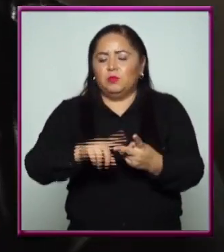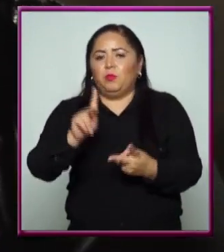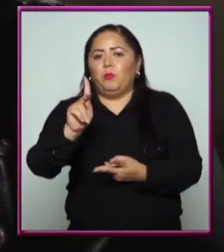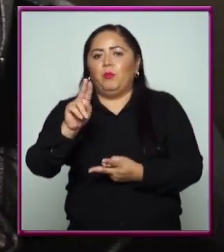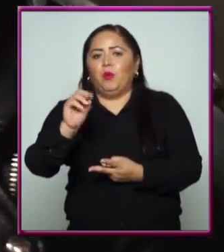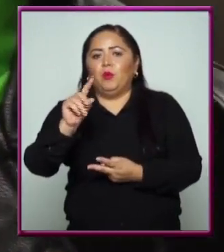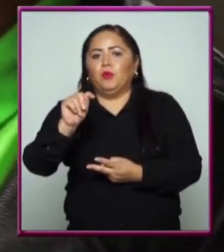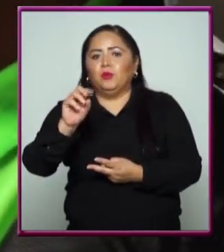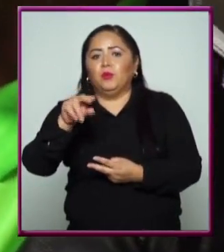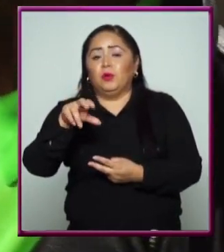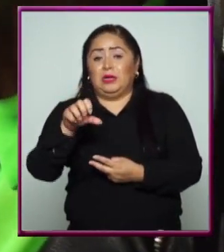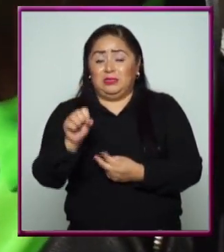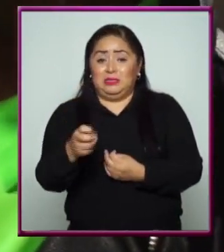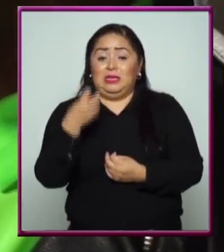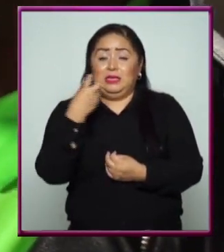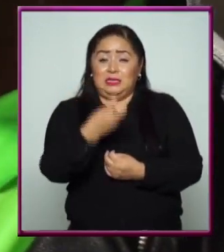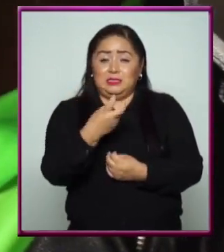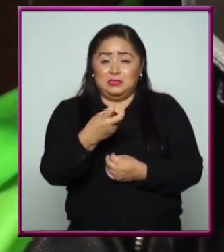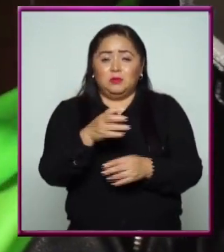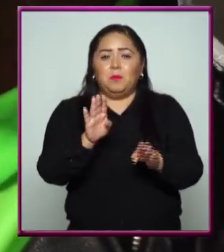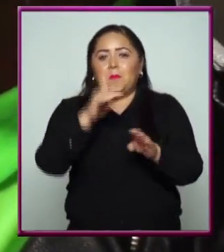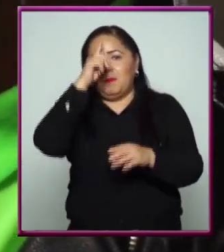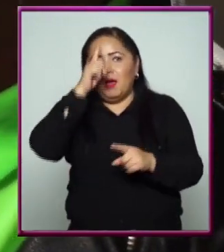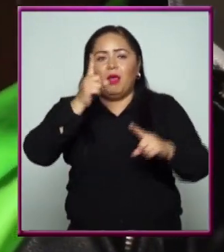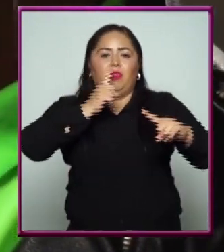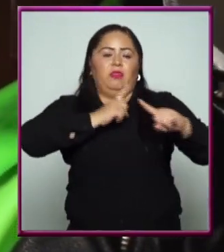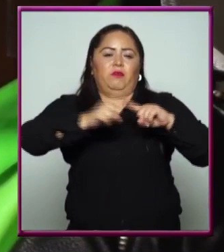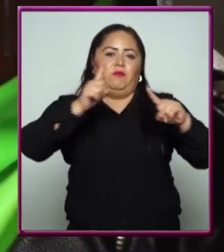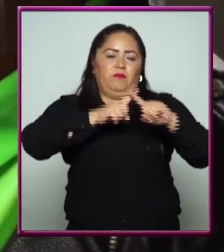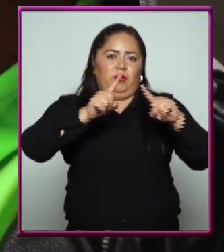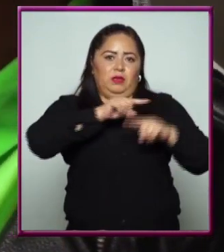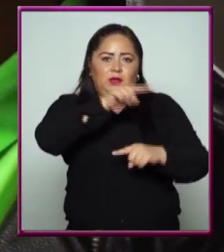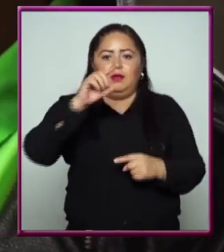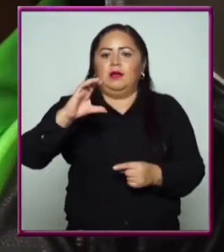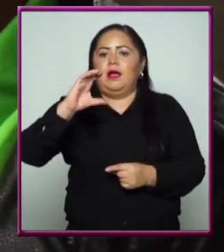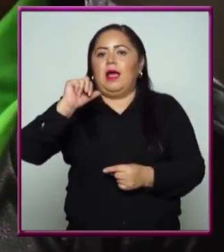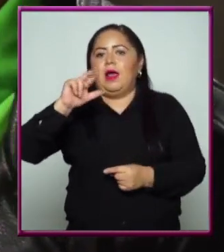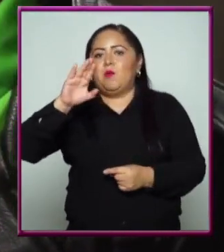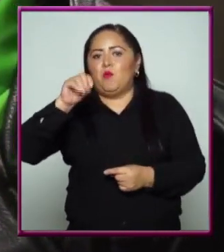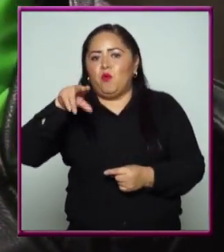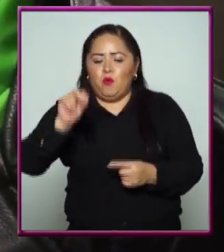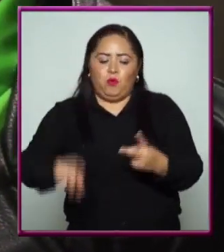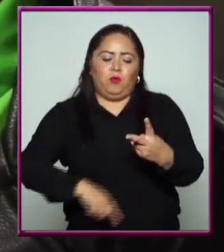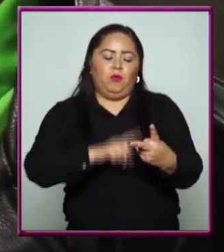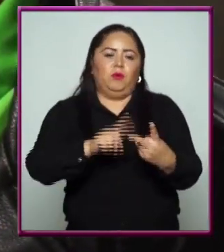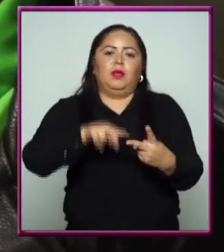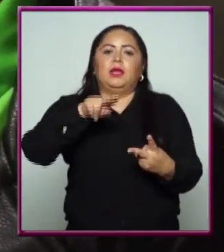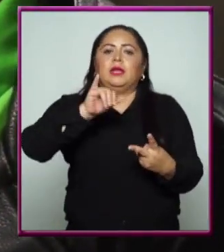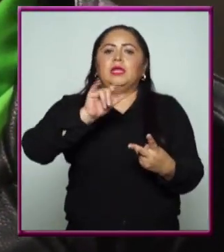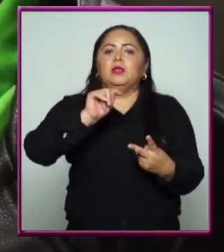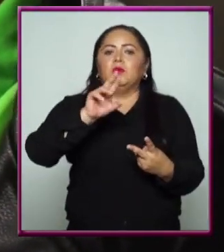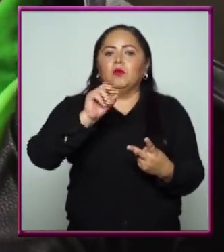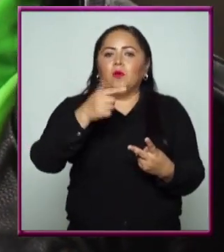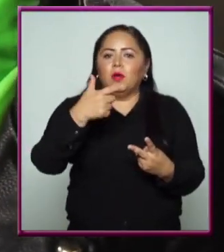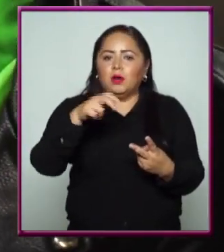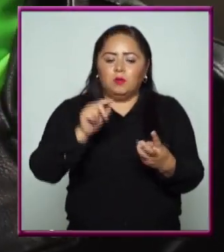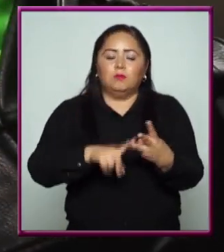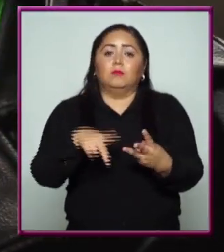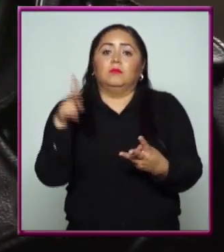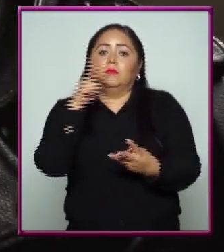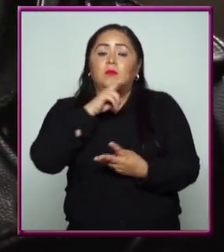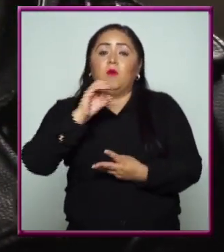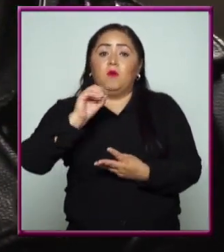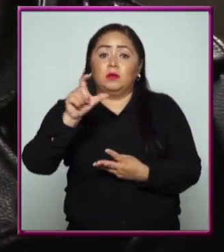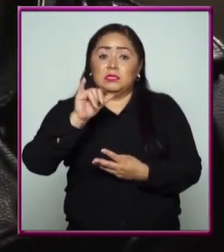Y este proceso se da para varios elementos, el carbono, el nitrógeno, el